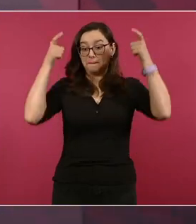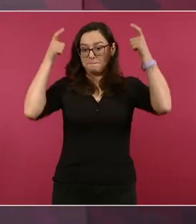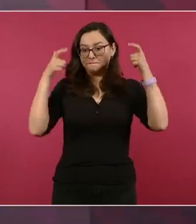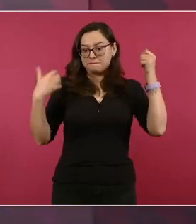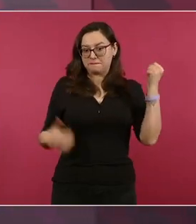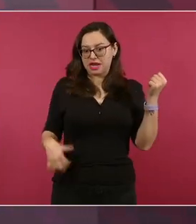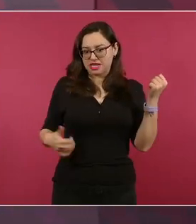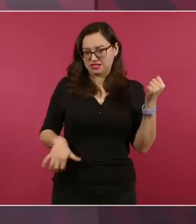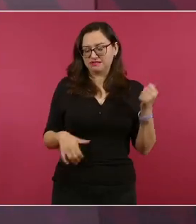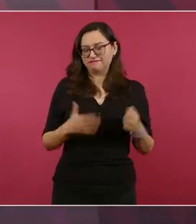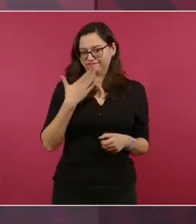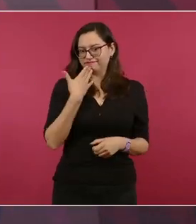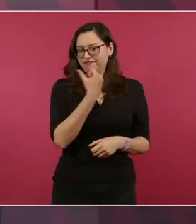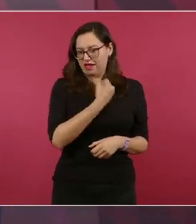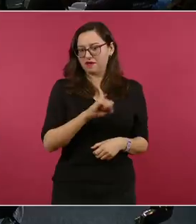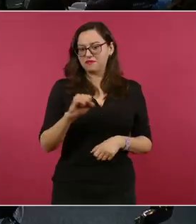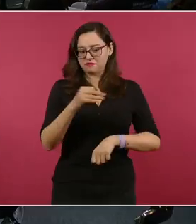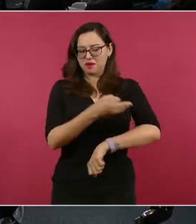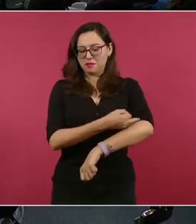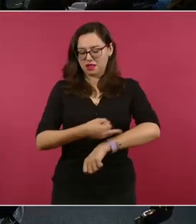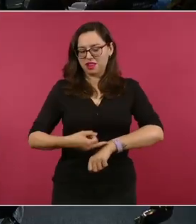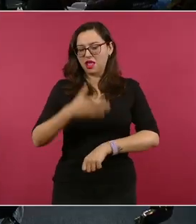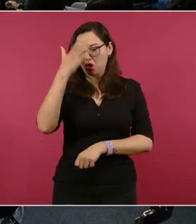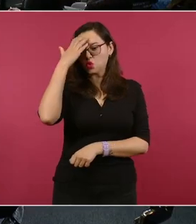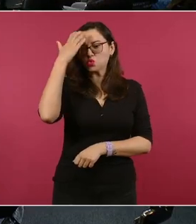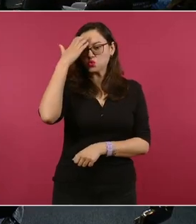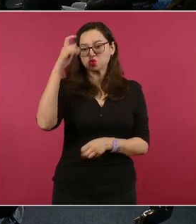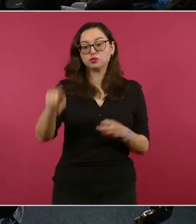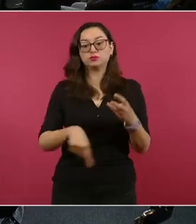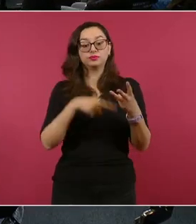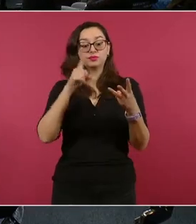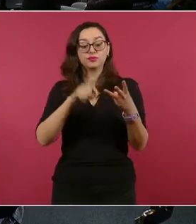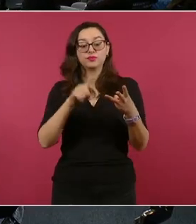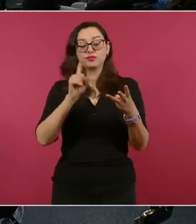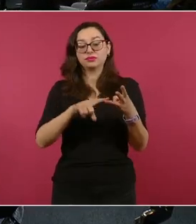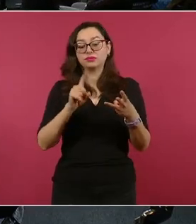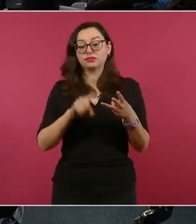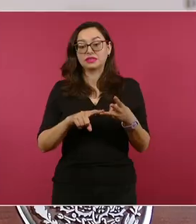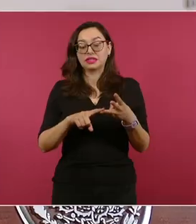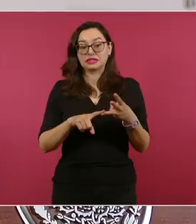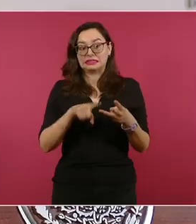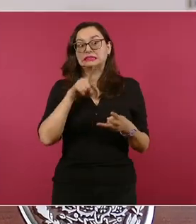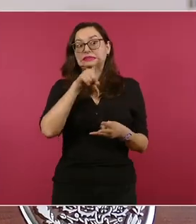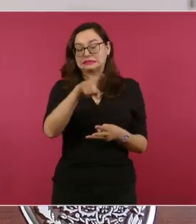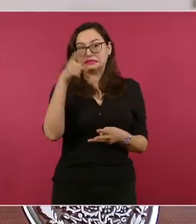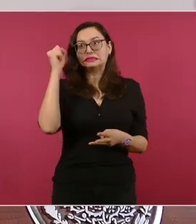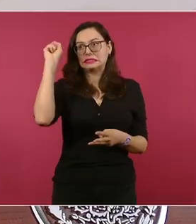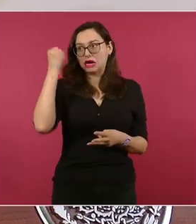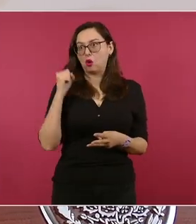que de una vez ahora me voy a acordar, porque son de Sinaloa